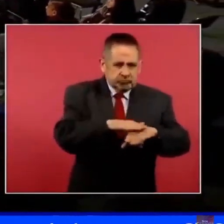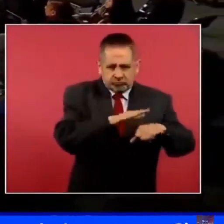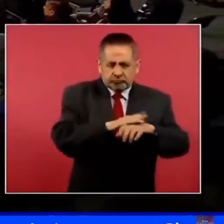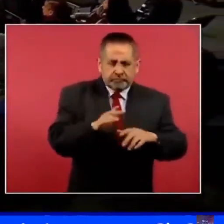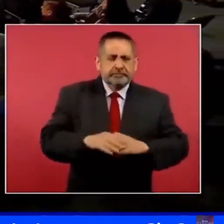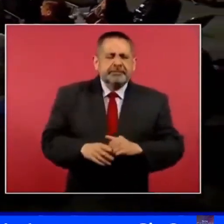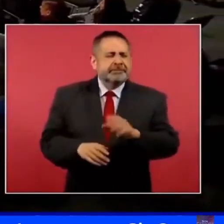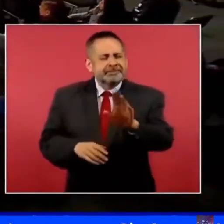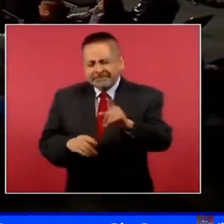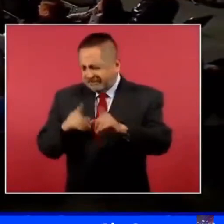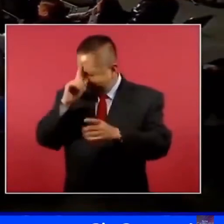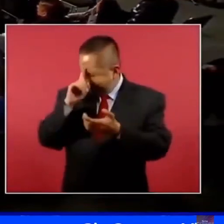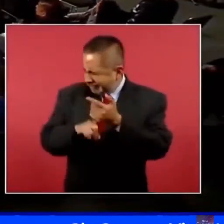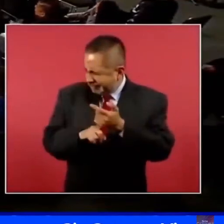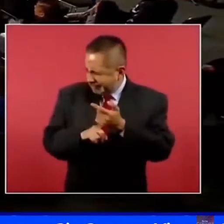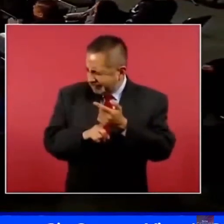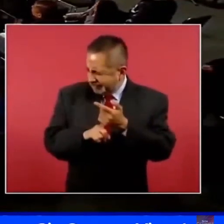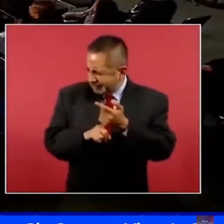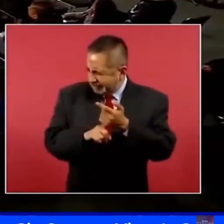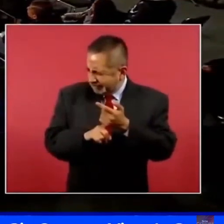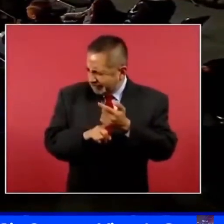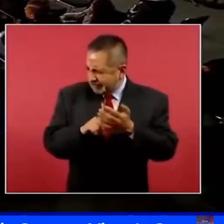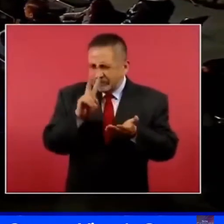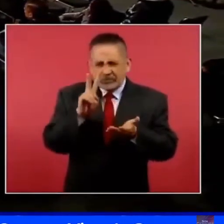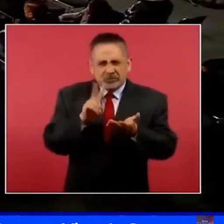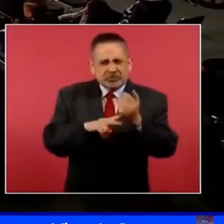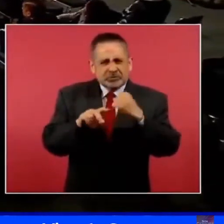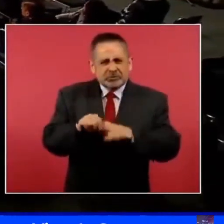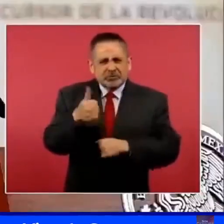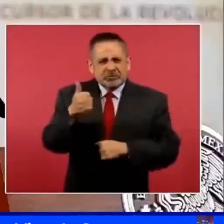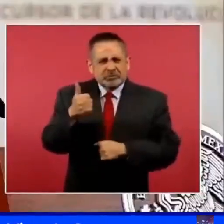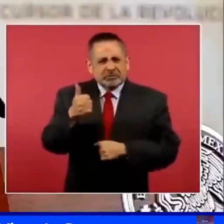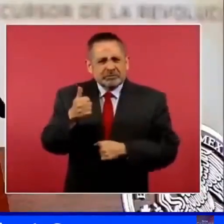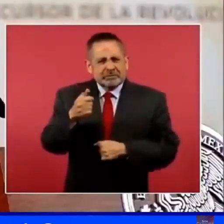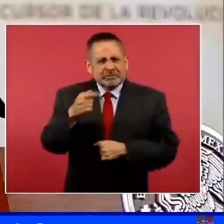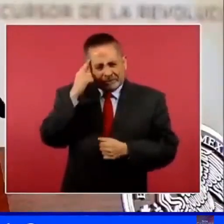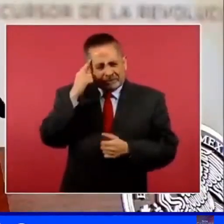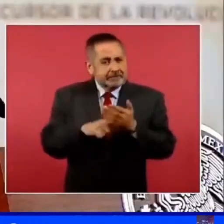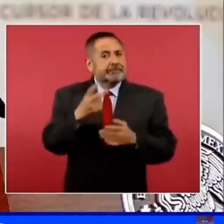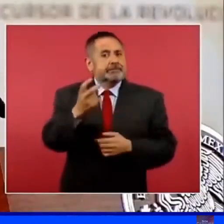Sí, creo que fue en el 11, que fue el año